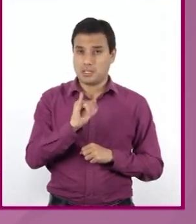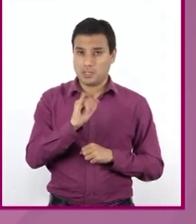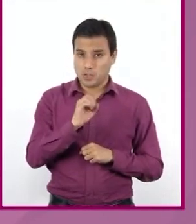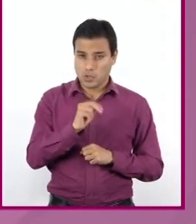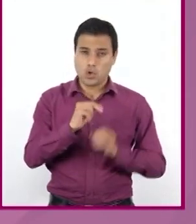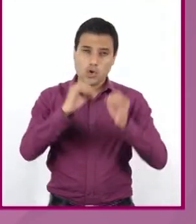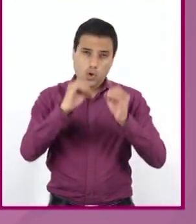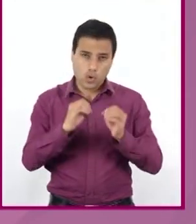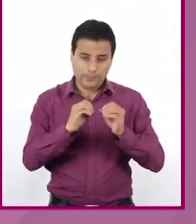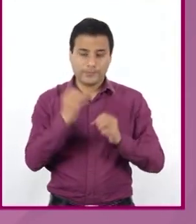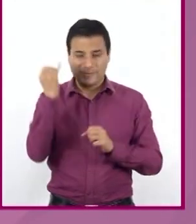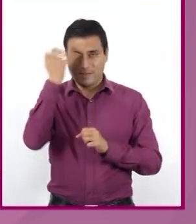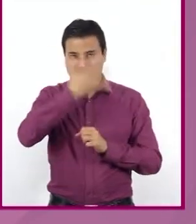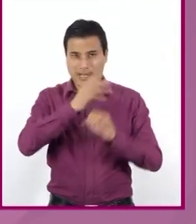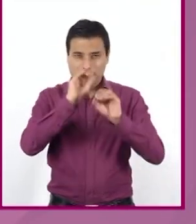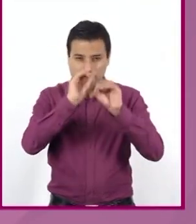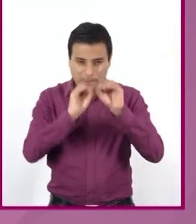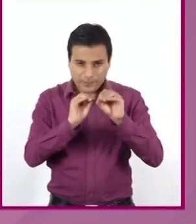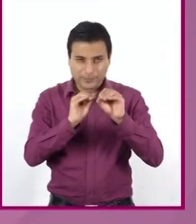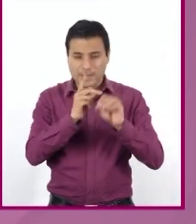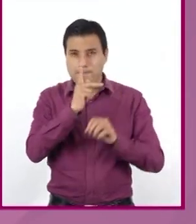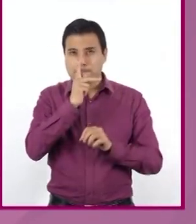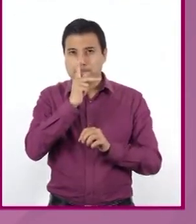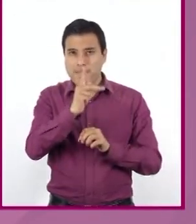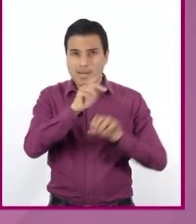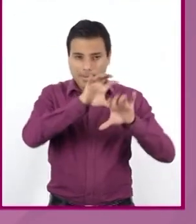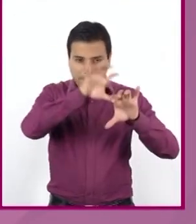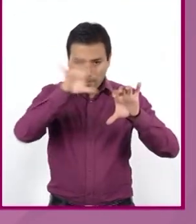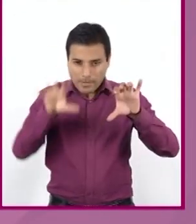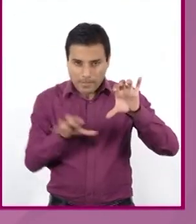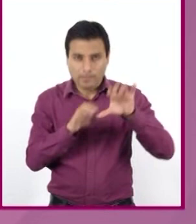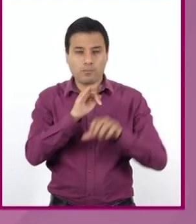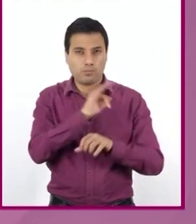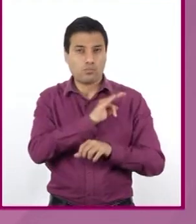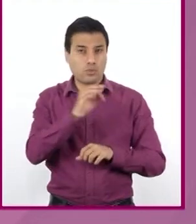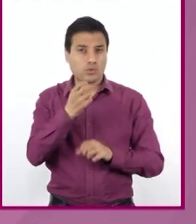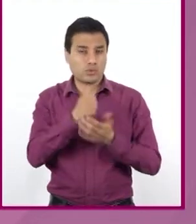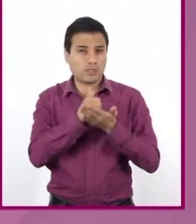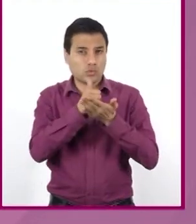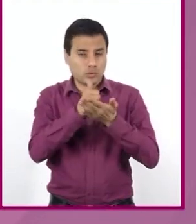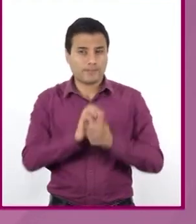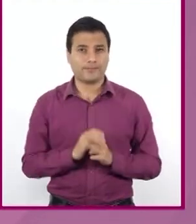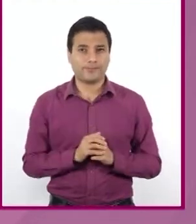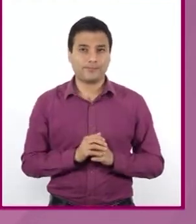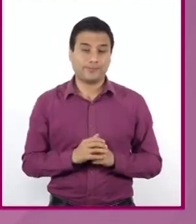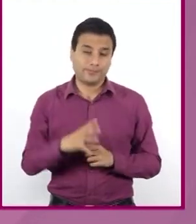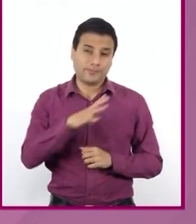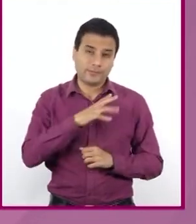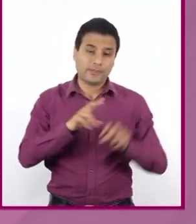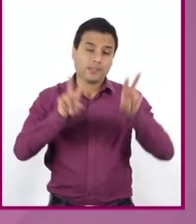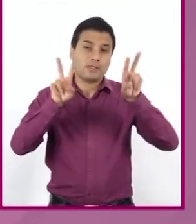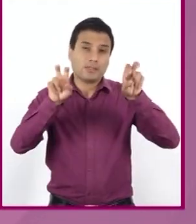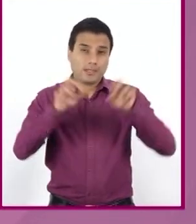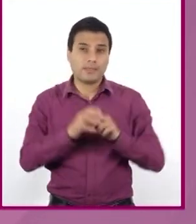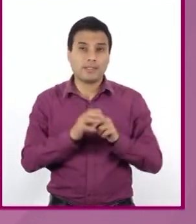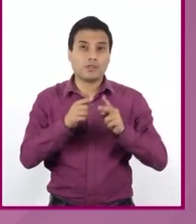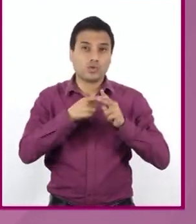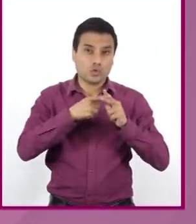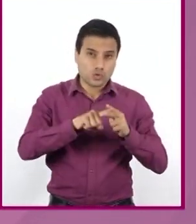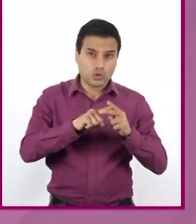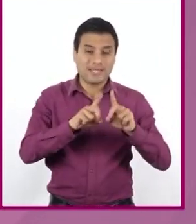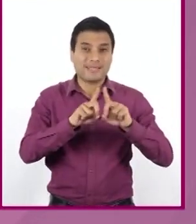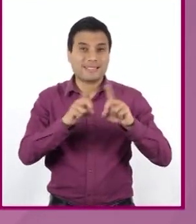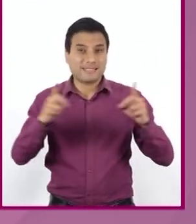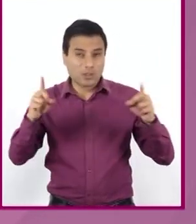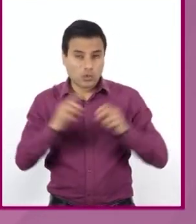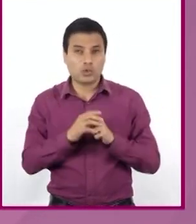llamado monografía. Esto les ayudará a que lleven un orden en sus ideas y que tenga apartados como la introducción, desarrollo, conclusión y